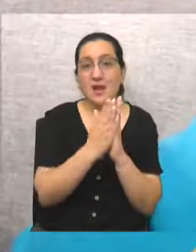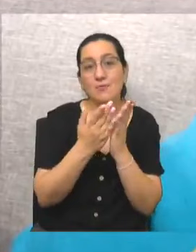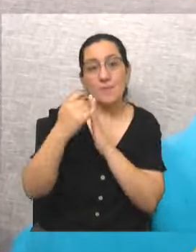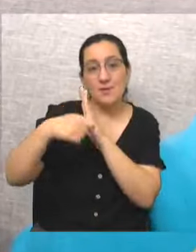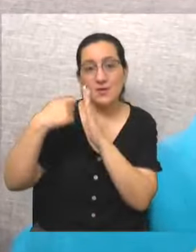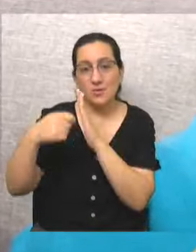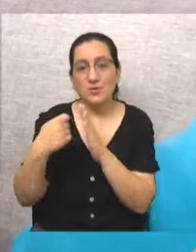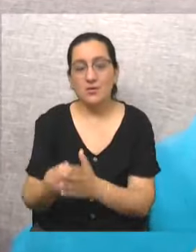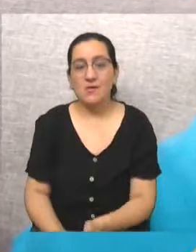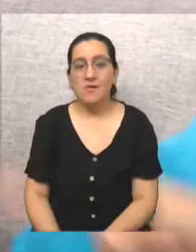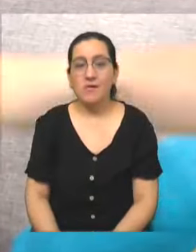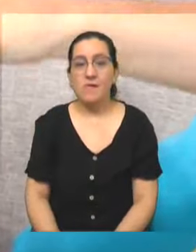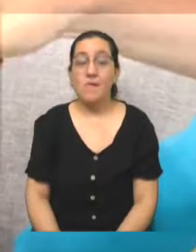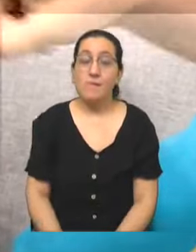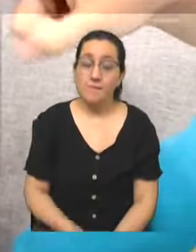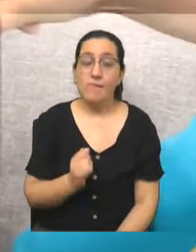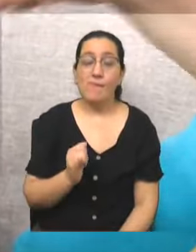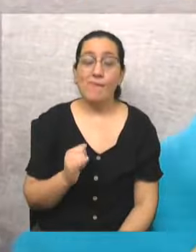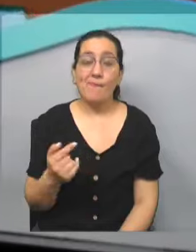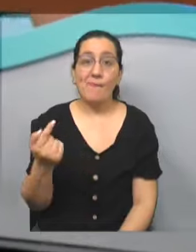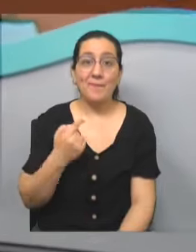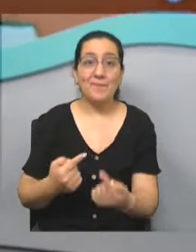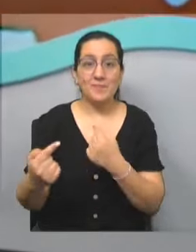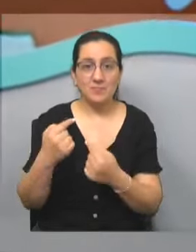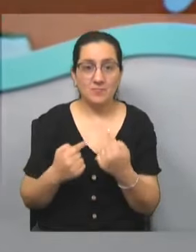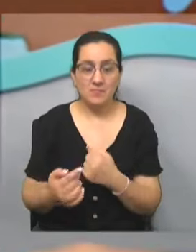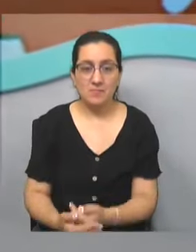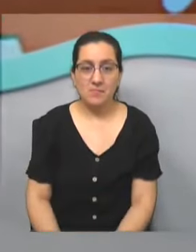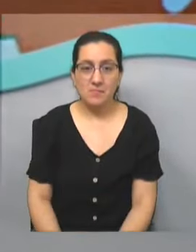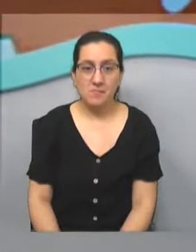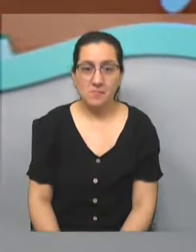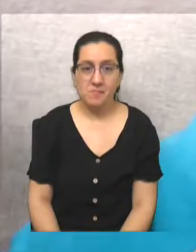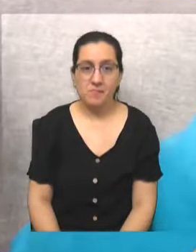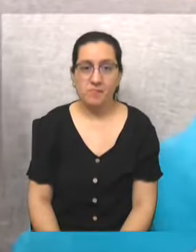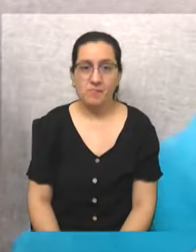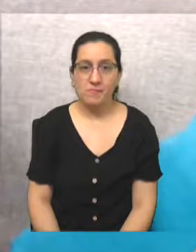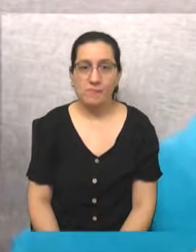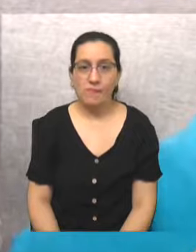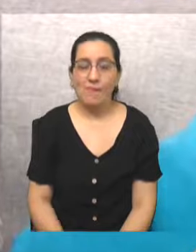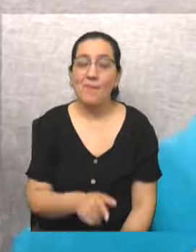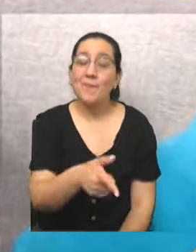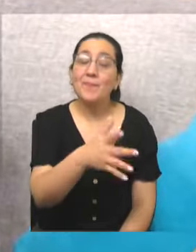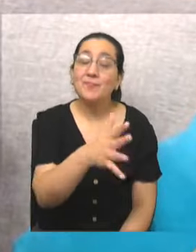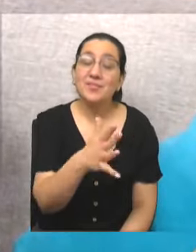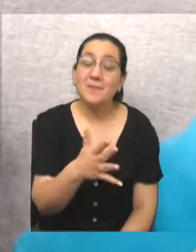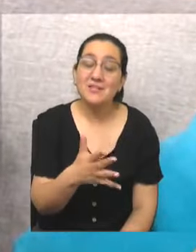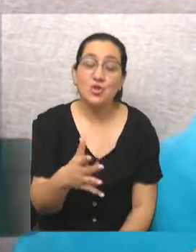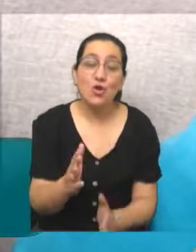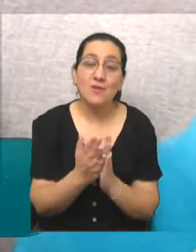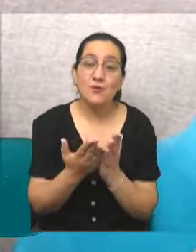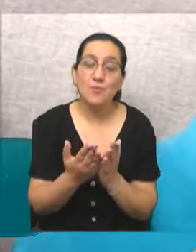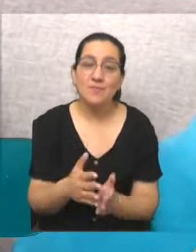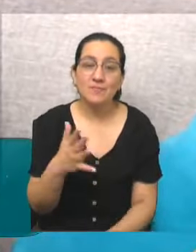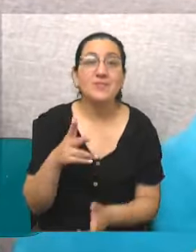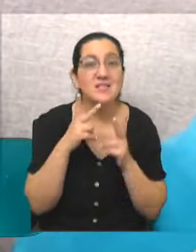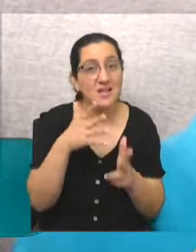intimidado acá, fui acosado con el dedo. Te vino con el dedo. Me retiro de la columna. No, no, por favor. ¿A ti qué te pareció, Fito Valle, la película? Decí la